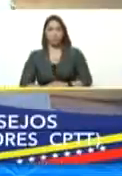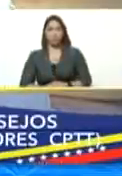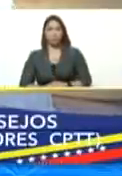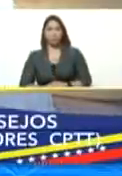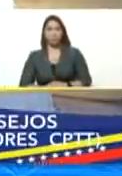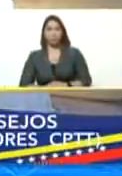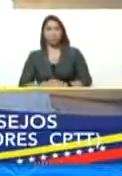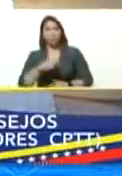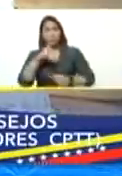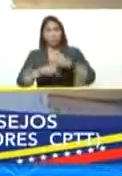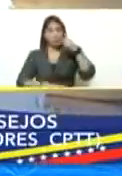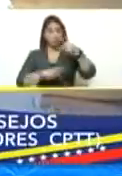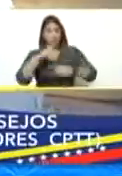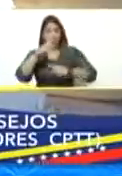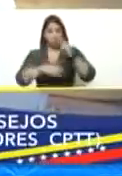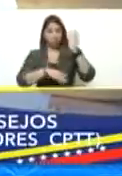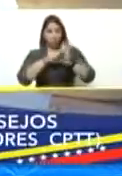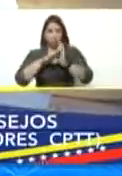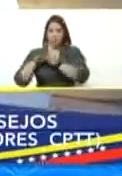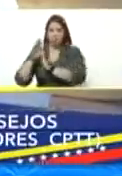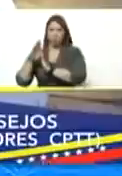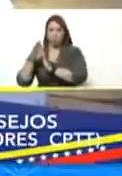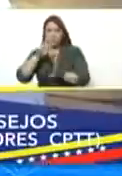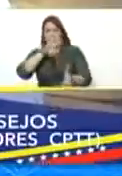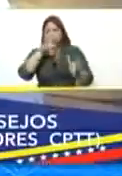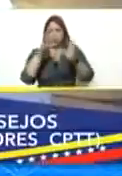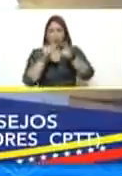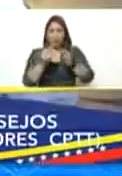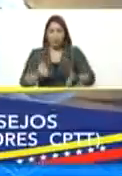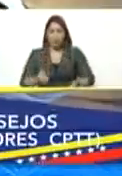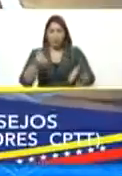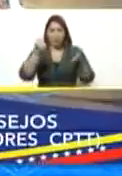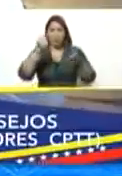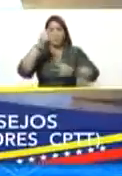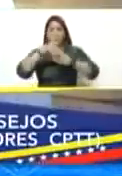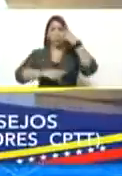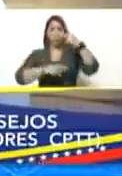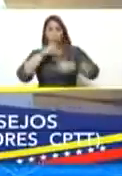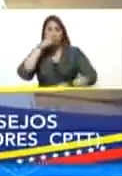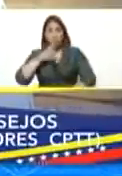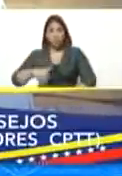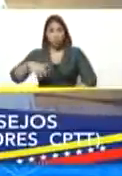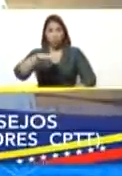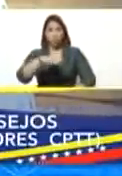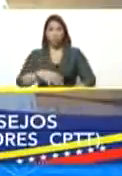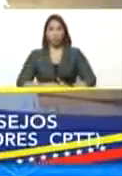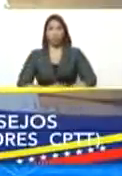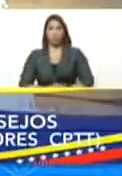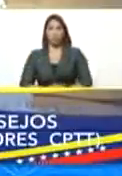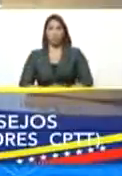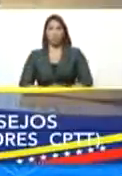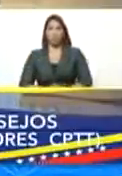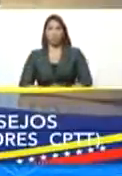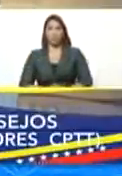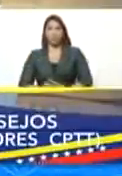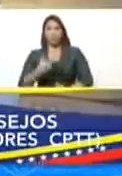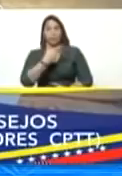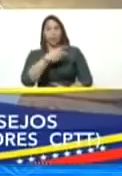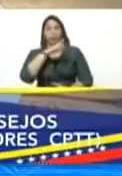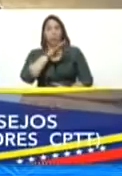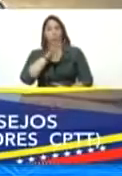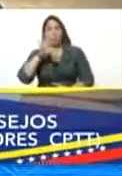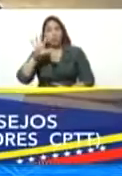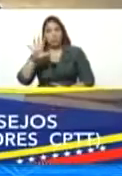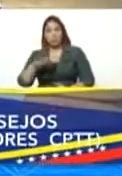que producen para los CLAP, que producen para el pueblo. De las